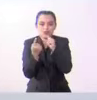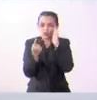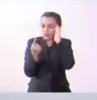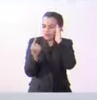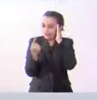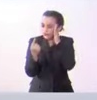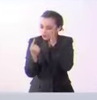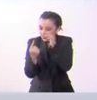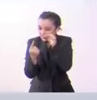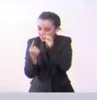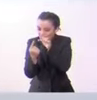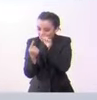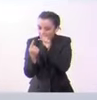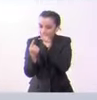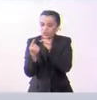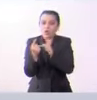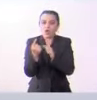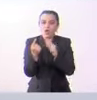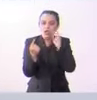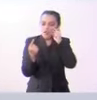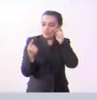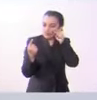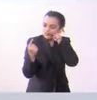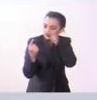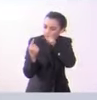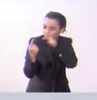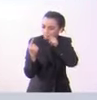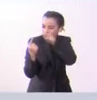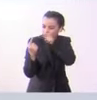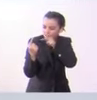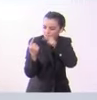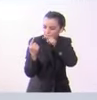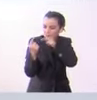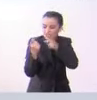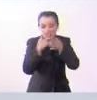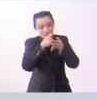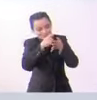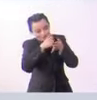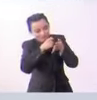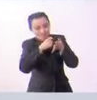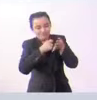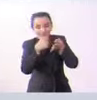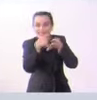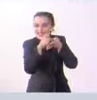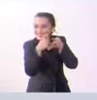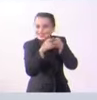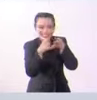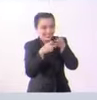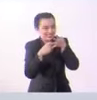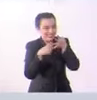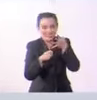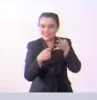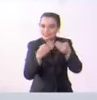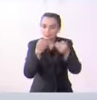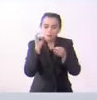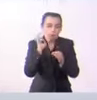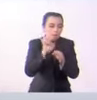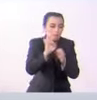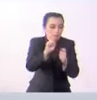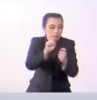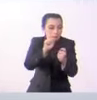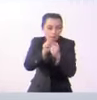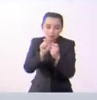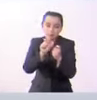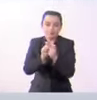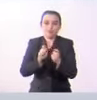es aquel al que observa más y al que describe y caracteriza de mejor forma. Además, este tipo de